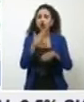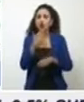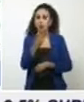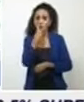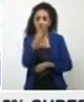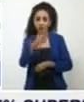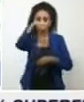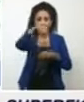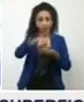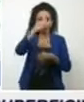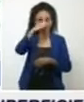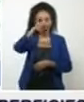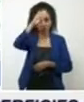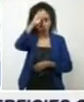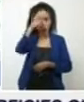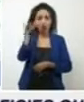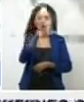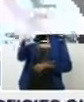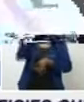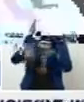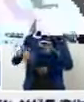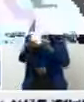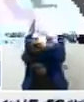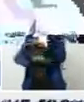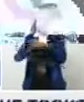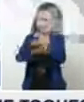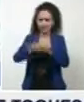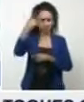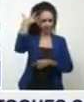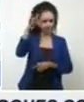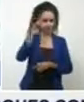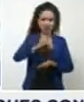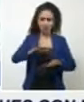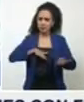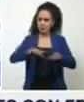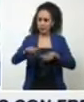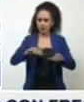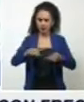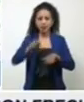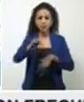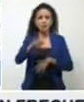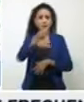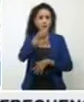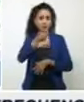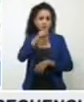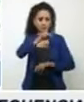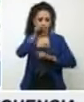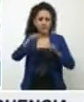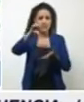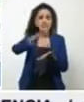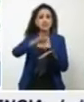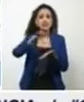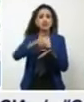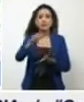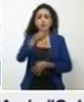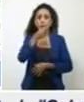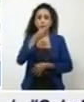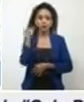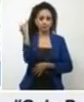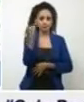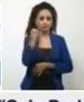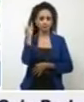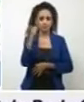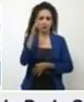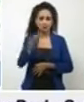nuestro país como en el resto del mundo. Ya tenemos lista la señal desde el Centro de Prensa Internacional. Recibe